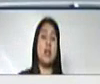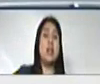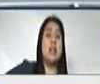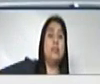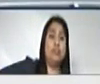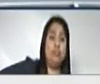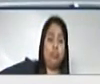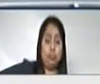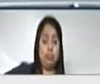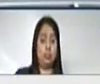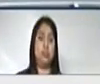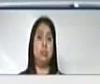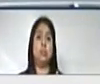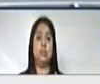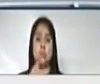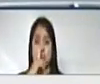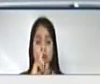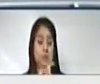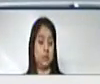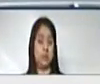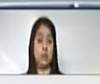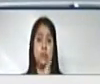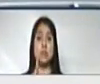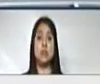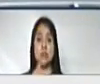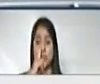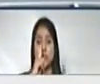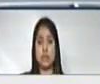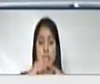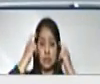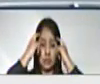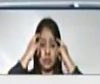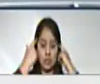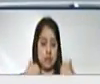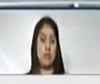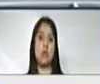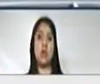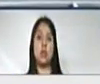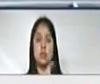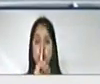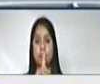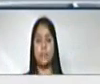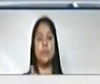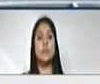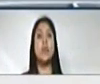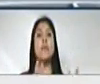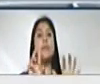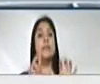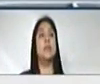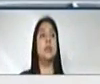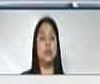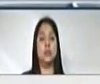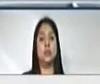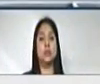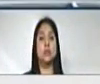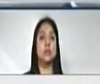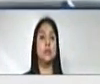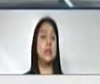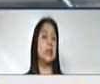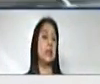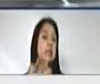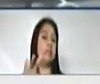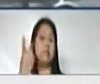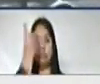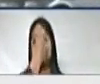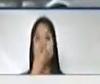través del sistema COVAX y este es una vez más un nuevo cargamento de AstraZeneca del sistema COVAX. En cuanto a la